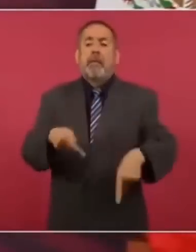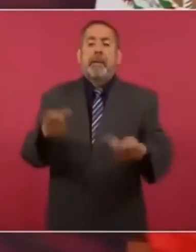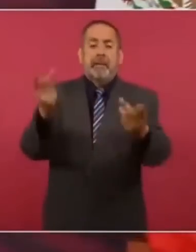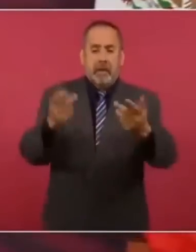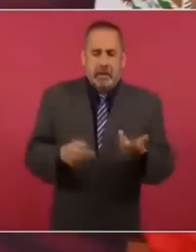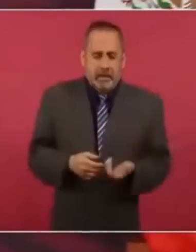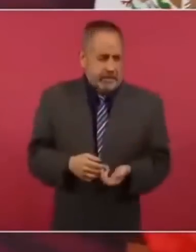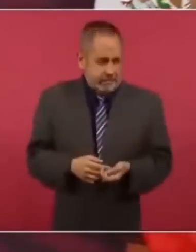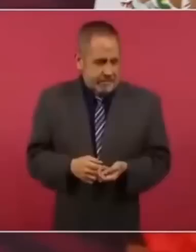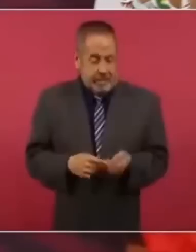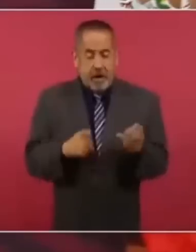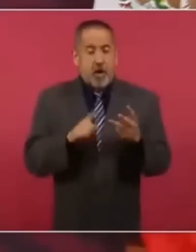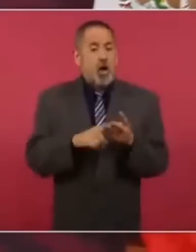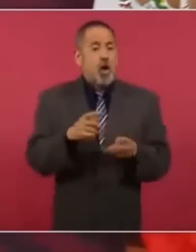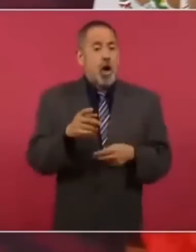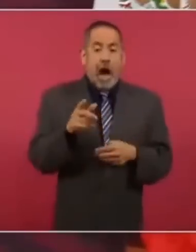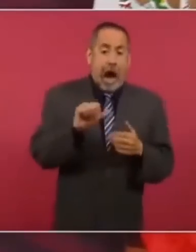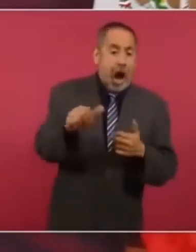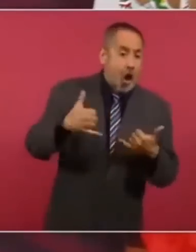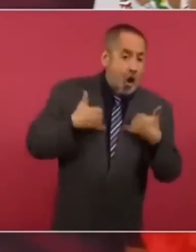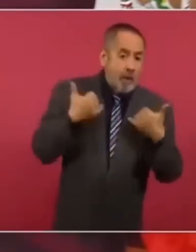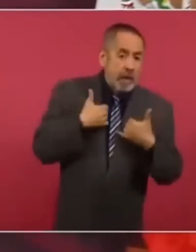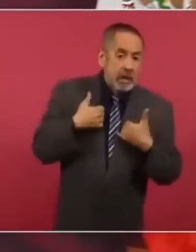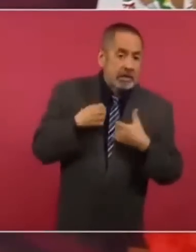No hacen nada por sus jóvenes.